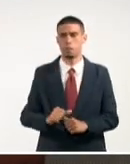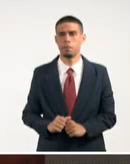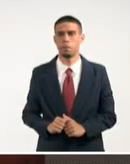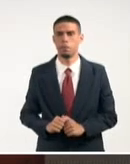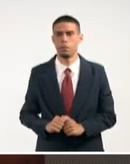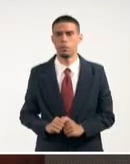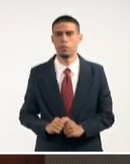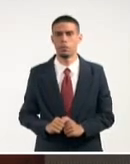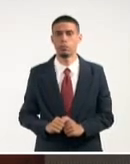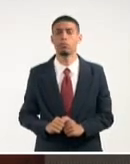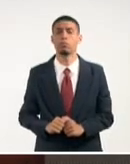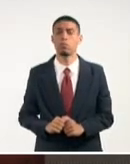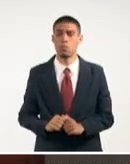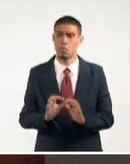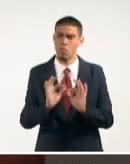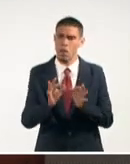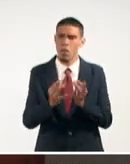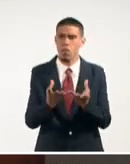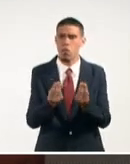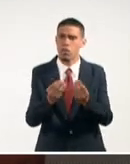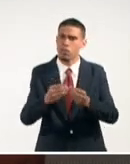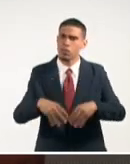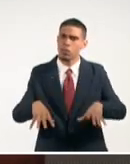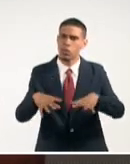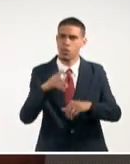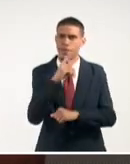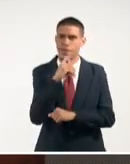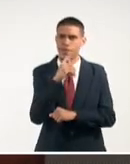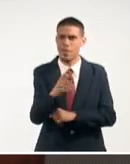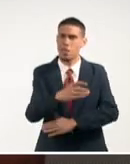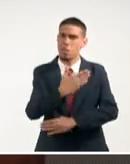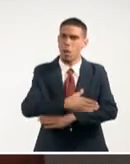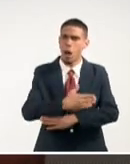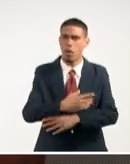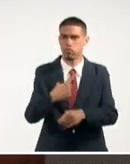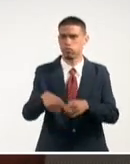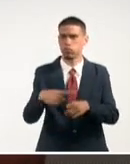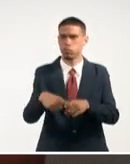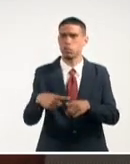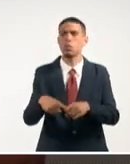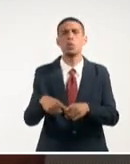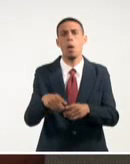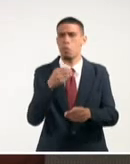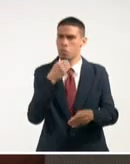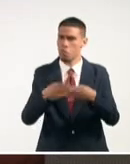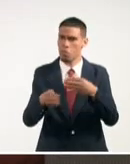en medio de las dificultades, así lo corroboran.